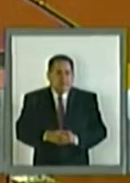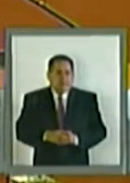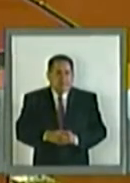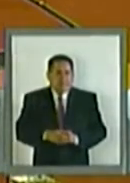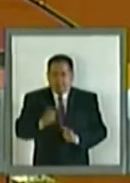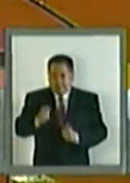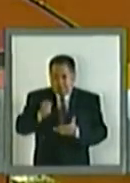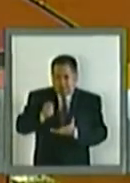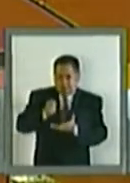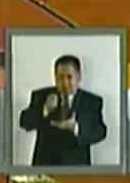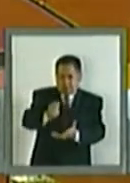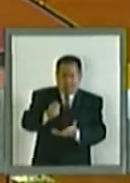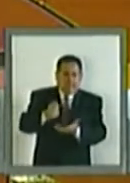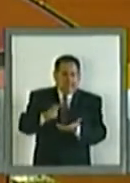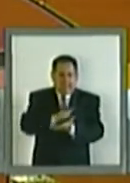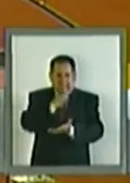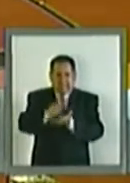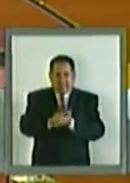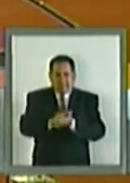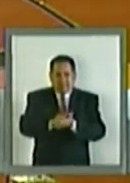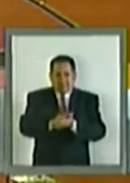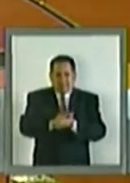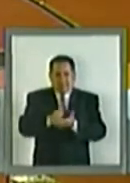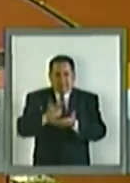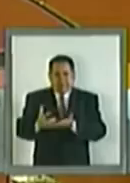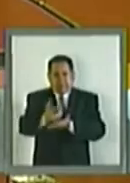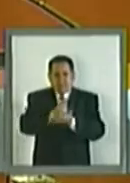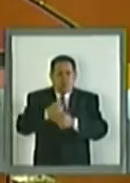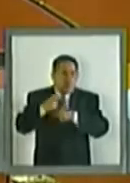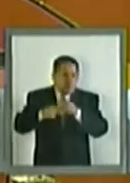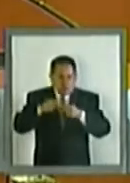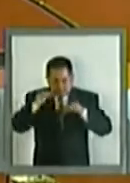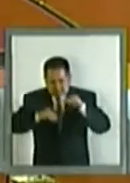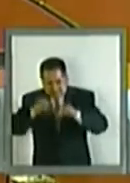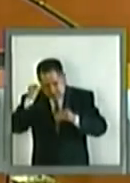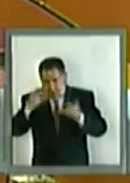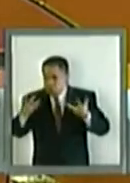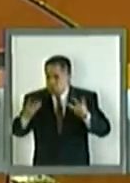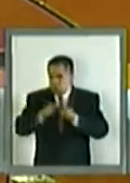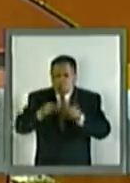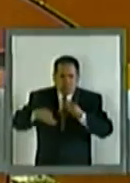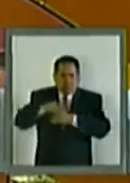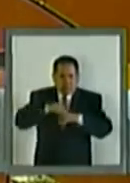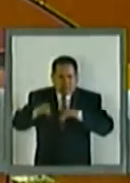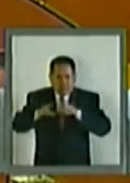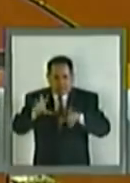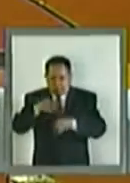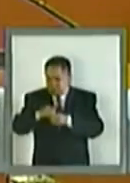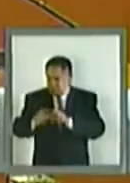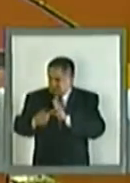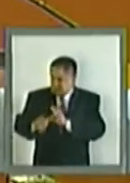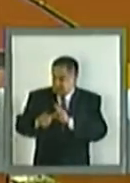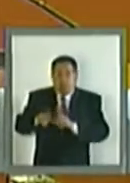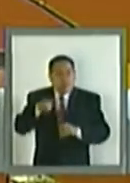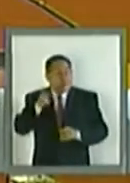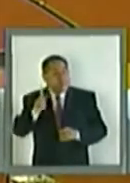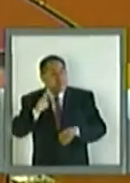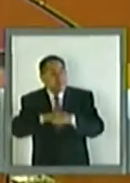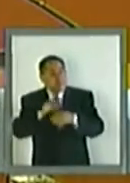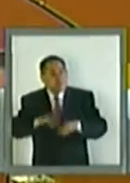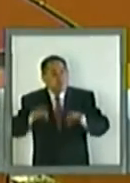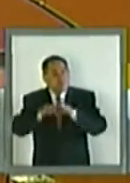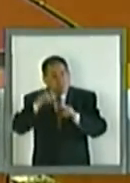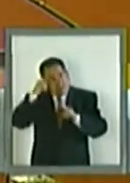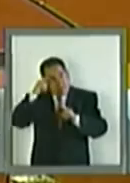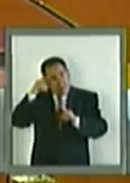Este presupuesto, bueno, esta ley de ingresos que viene, vamos a trabajarla todos juntos, vamos a trabajarlo de la mano, pero sobre todo vamos